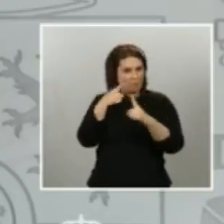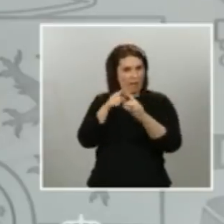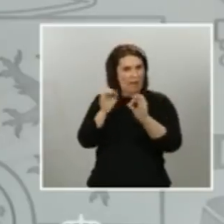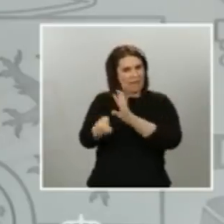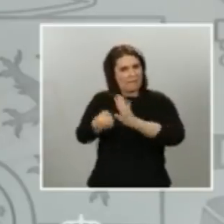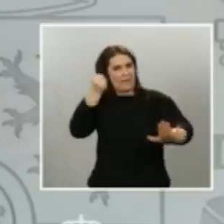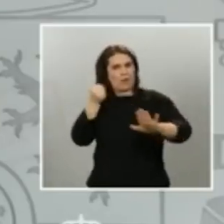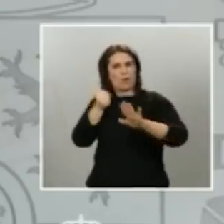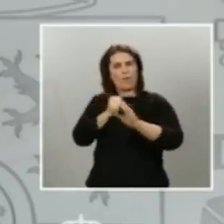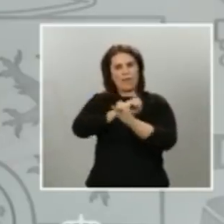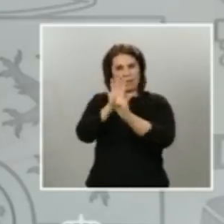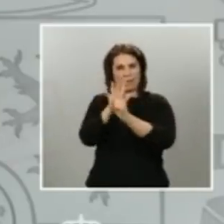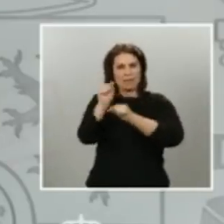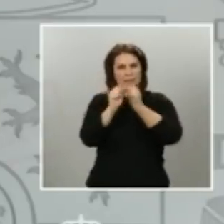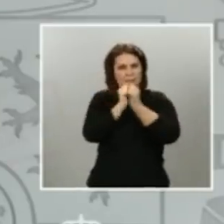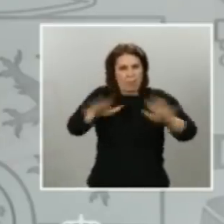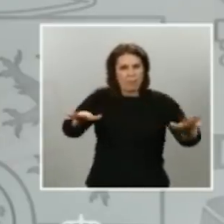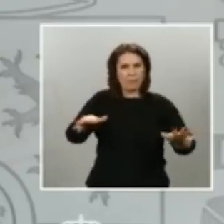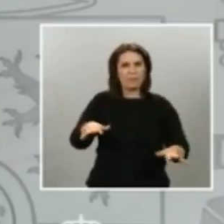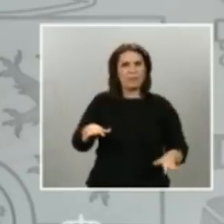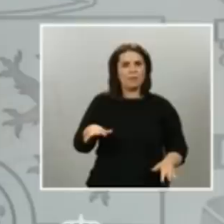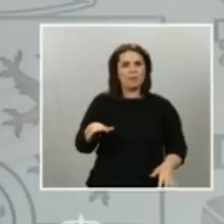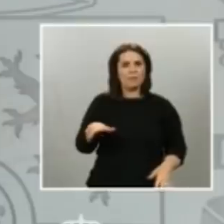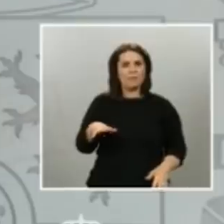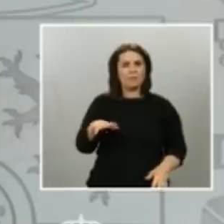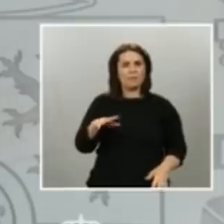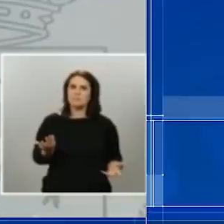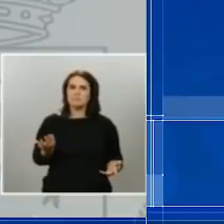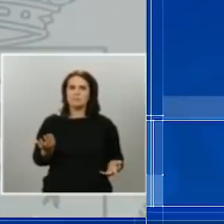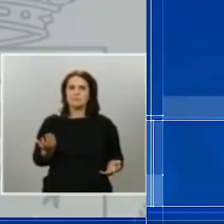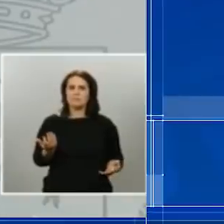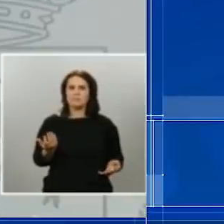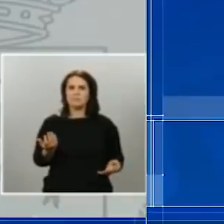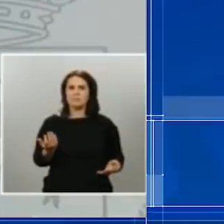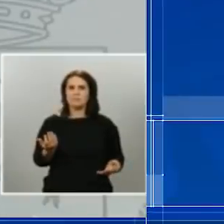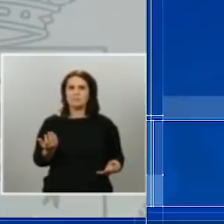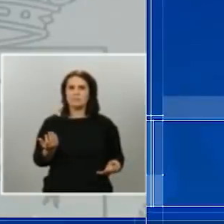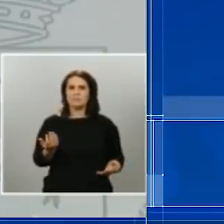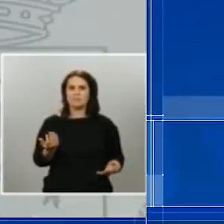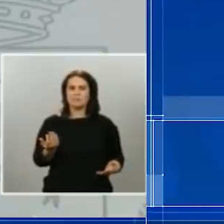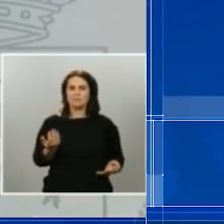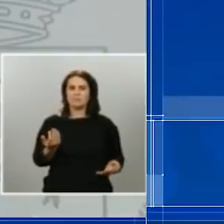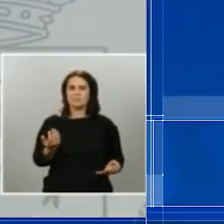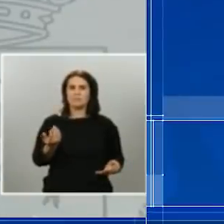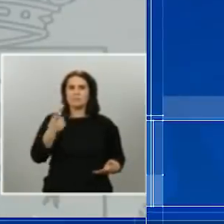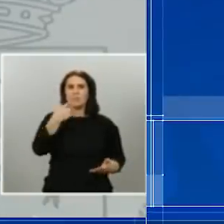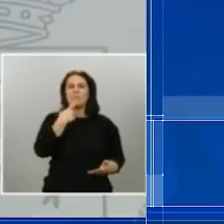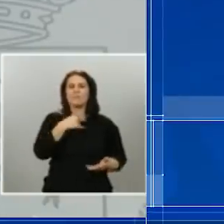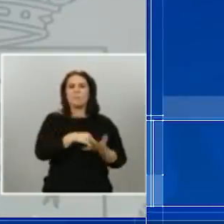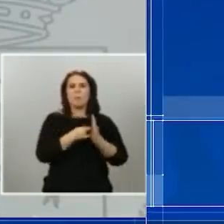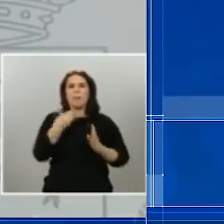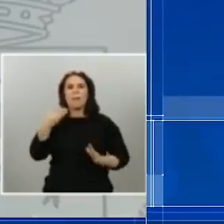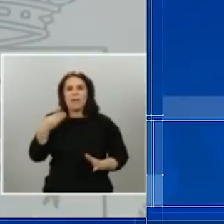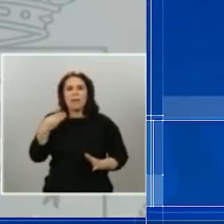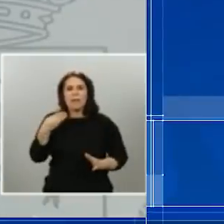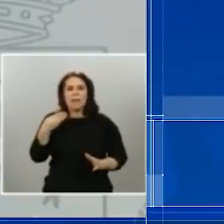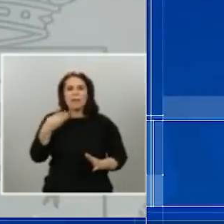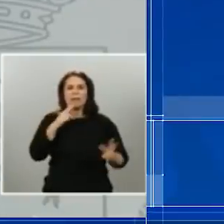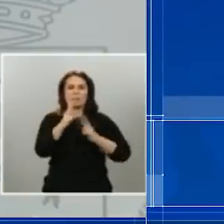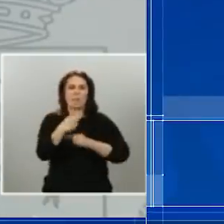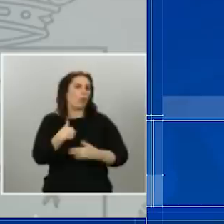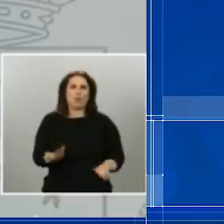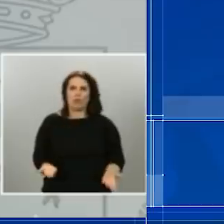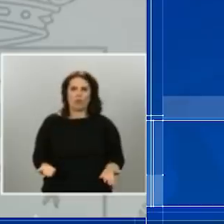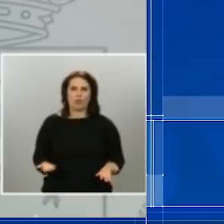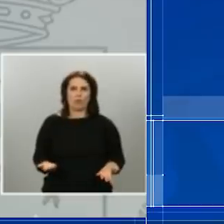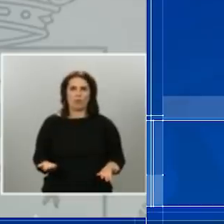casa sin hacer nada y esperar a que pase el chaparrón reclame el único plan es